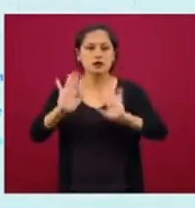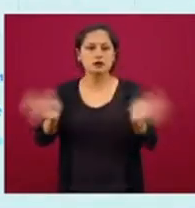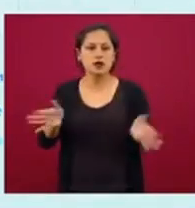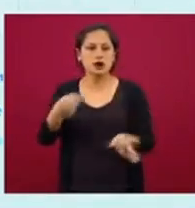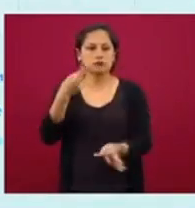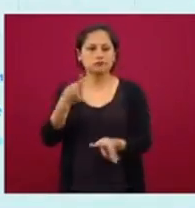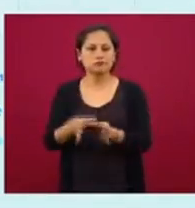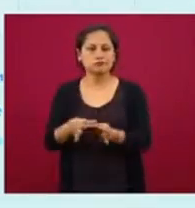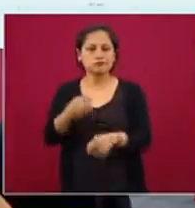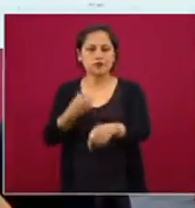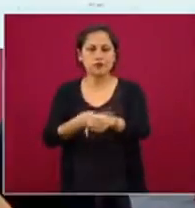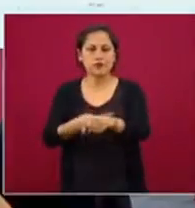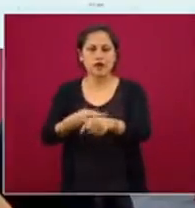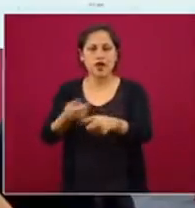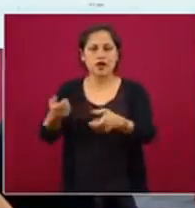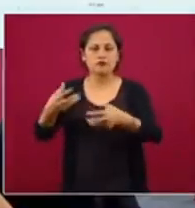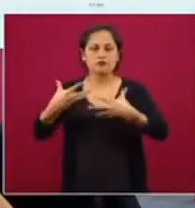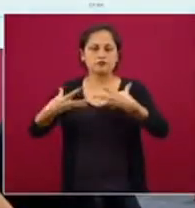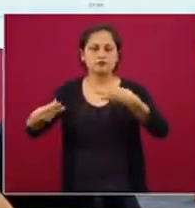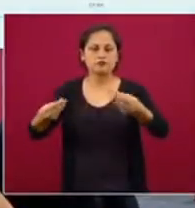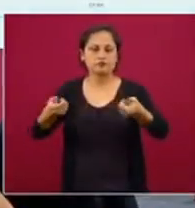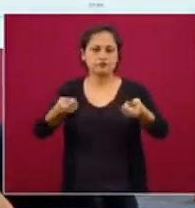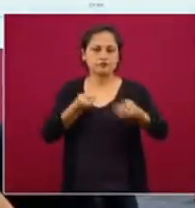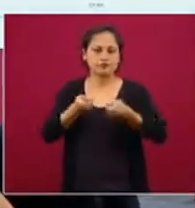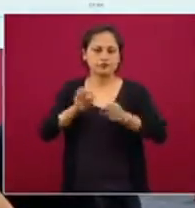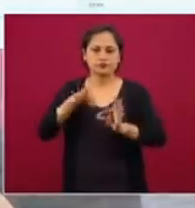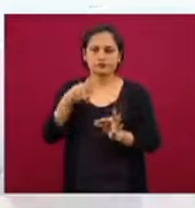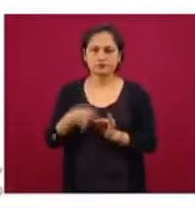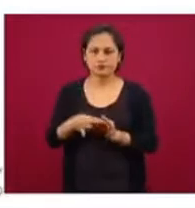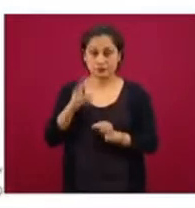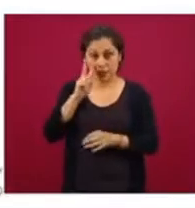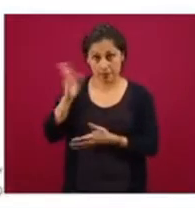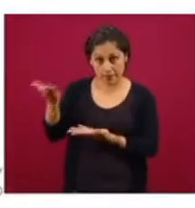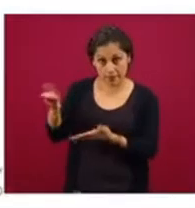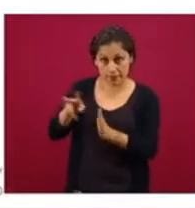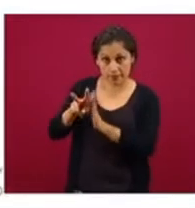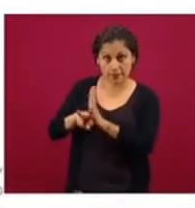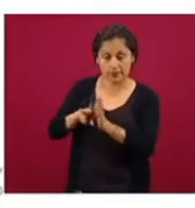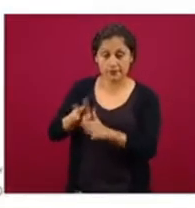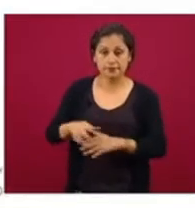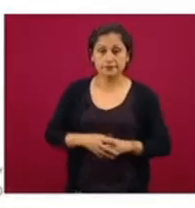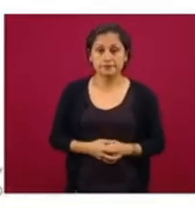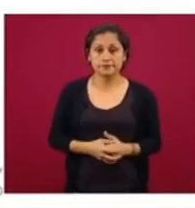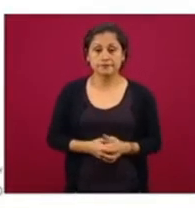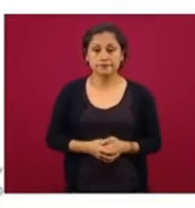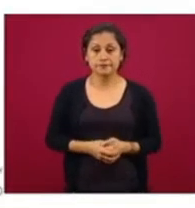epidemia. Vamos a ver qué se muestra en la animación.